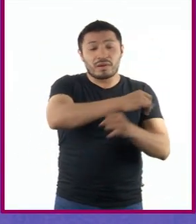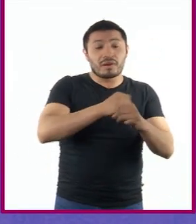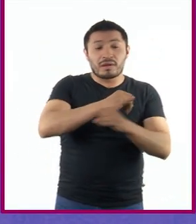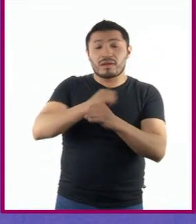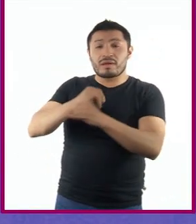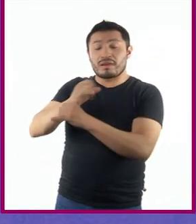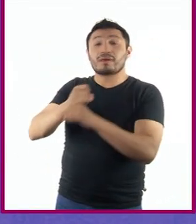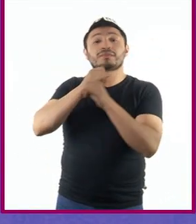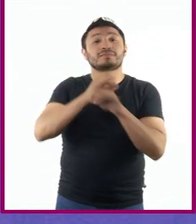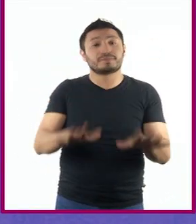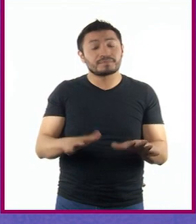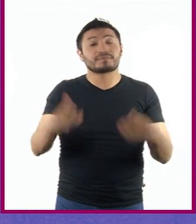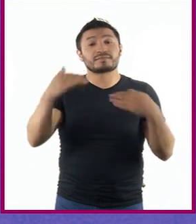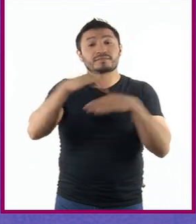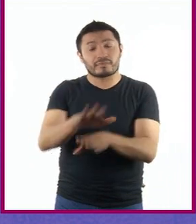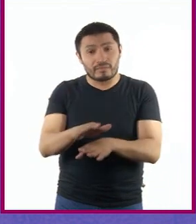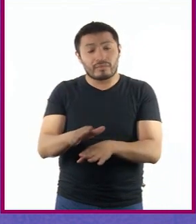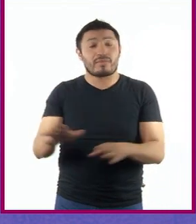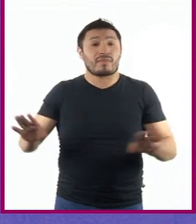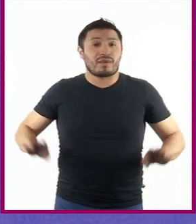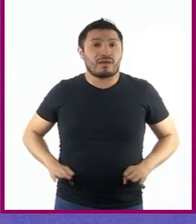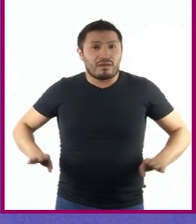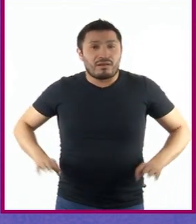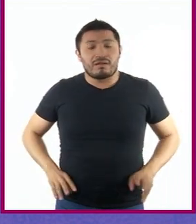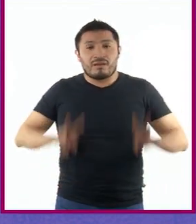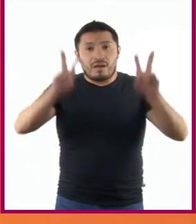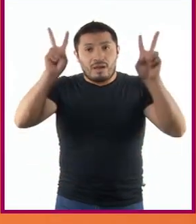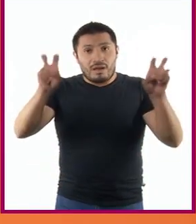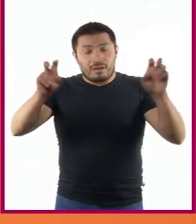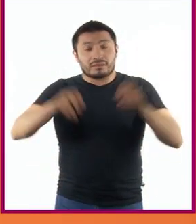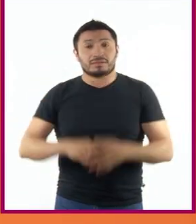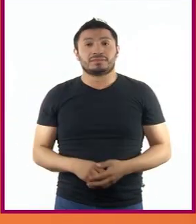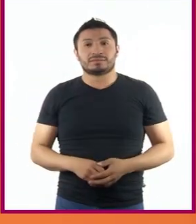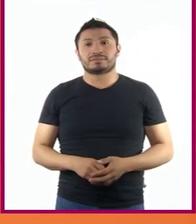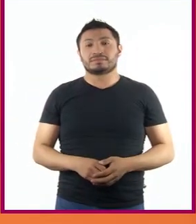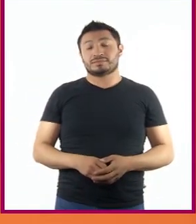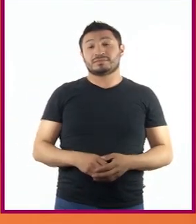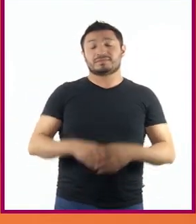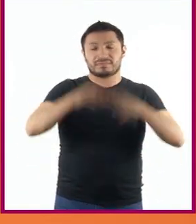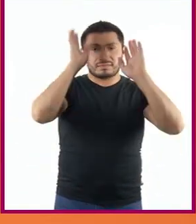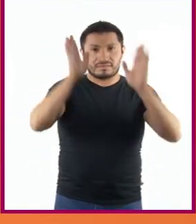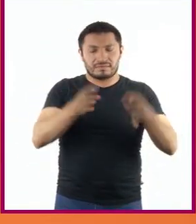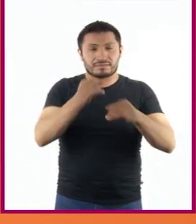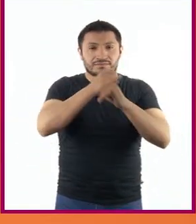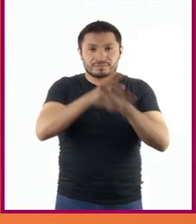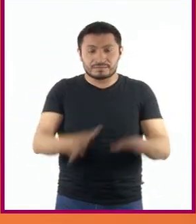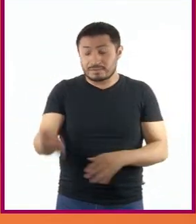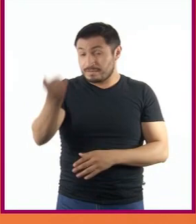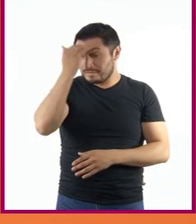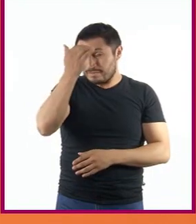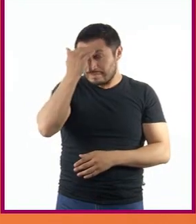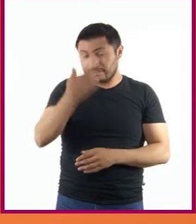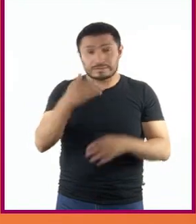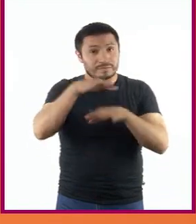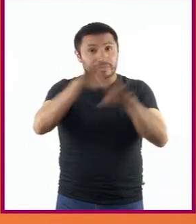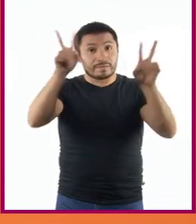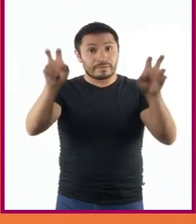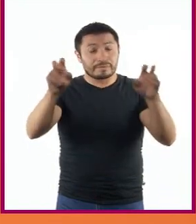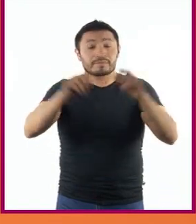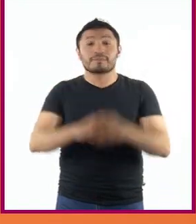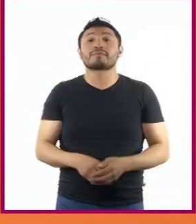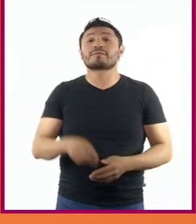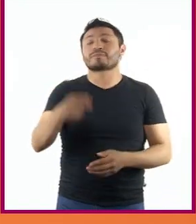sea acorde con los aspectos a trabajar del tema en cuestión. Y una vez que nos hemos informado acerca del tema, puede